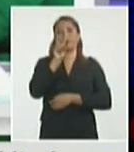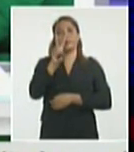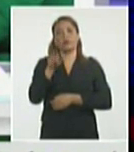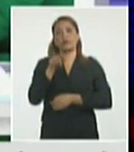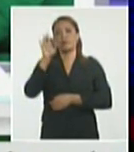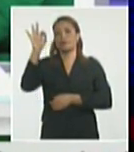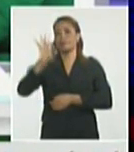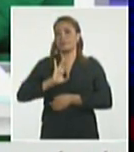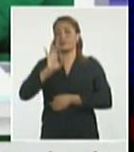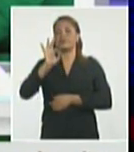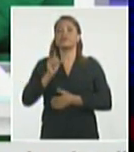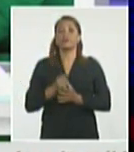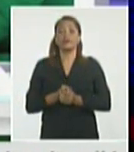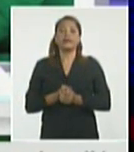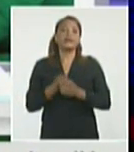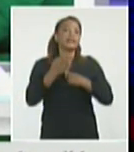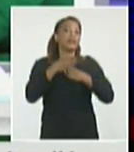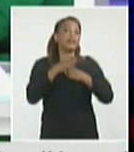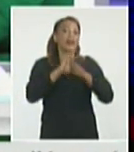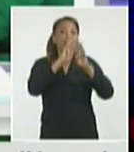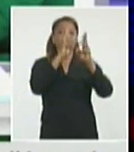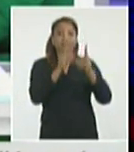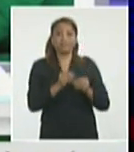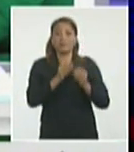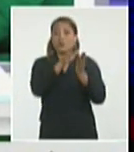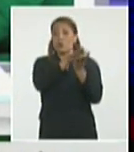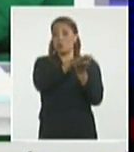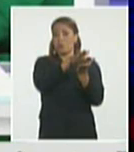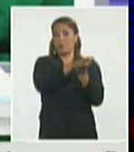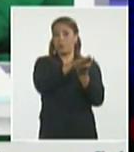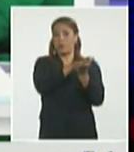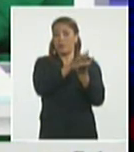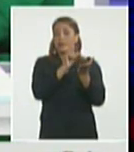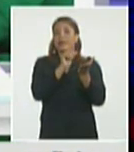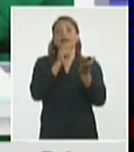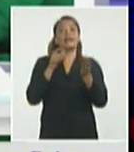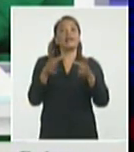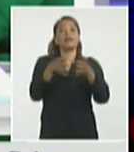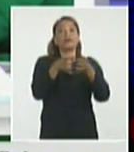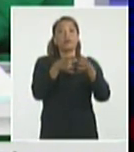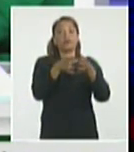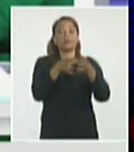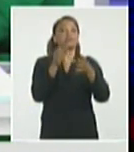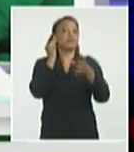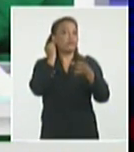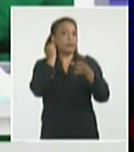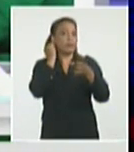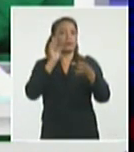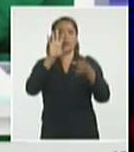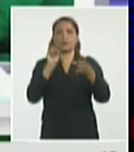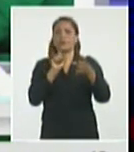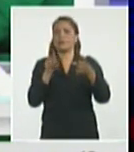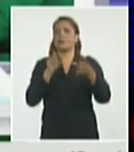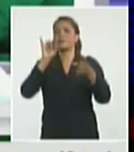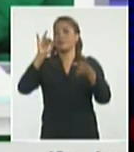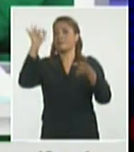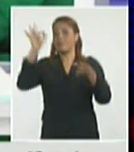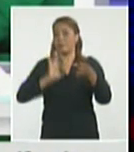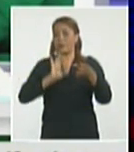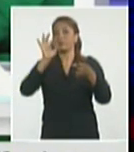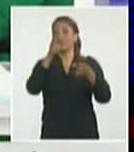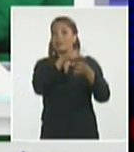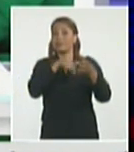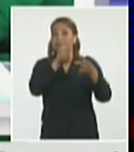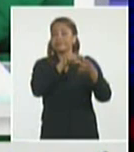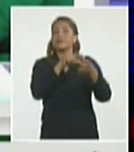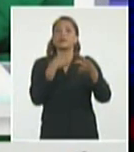52,8% y esto hace que en el acumulado ya el sexo femenino con el 50,7%